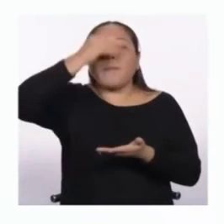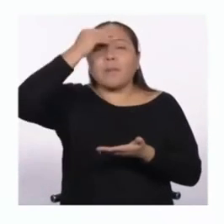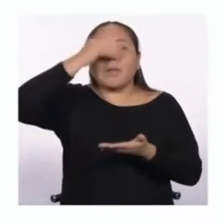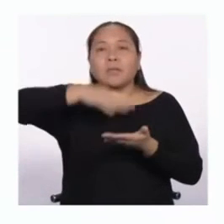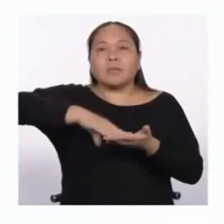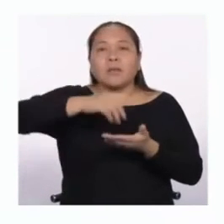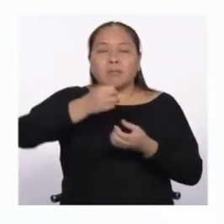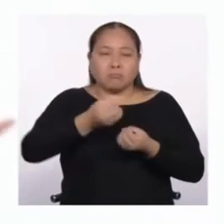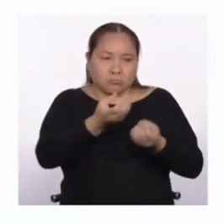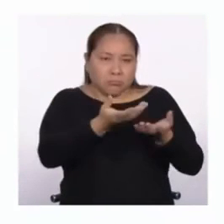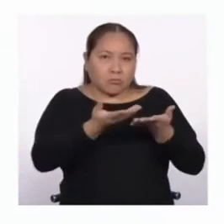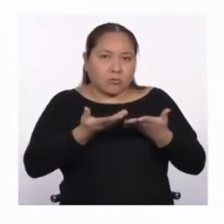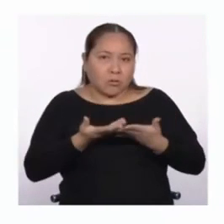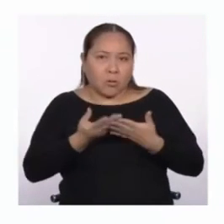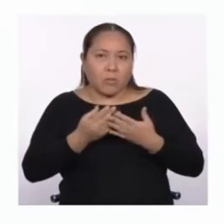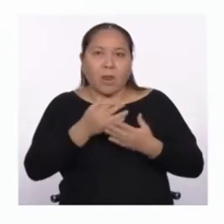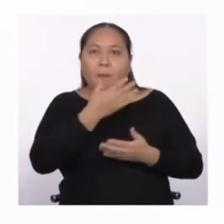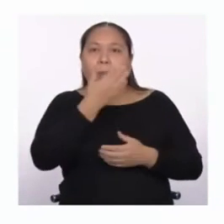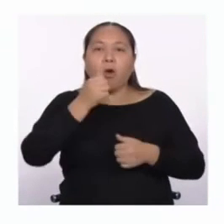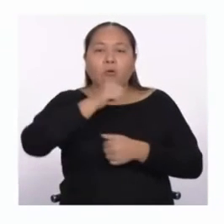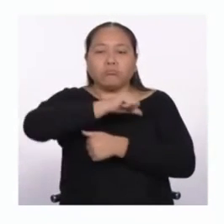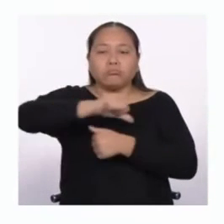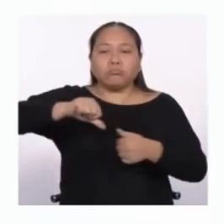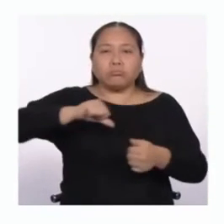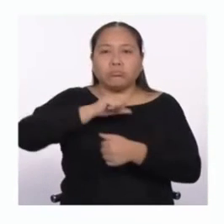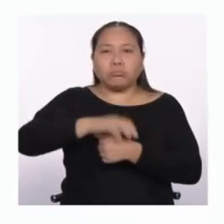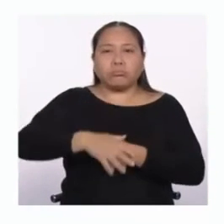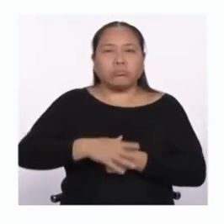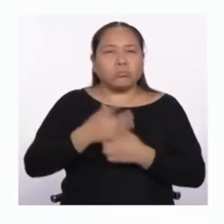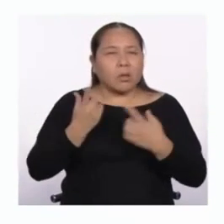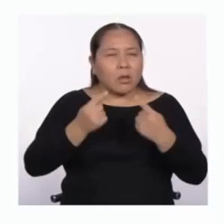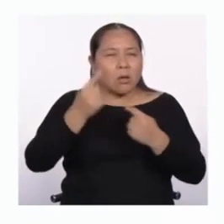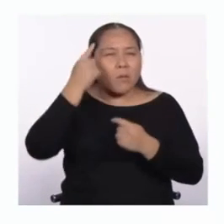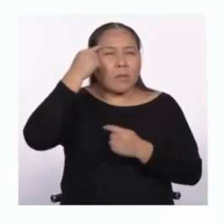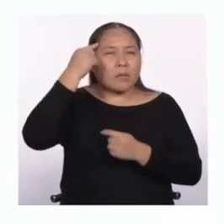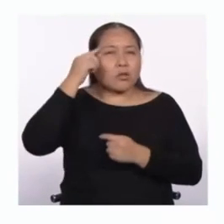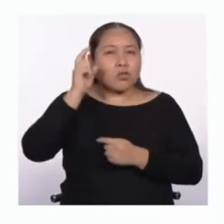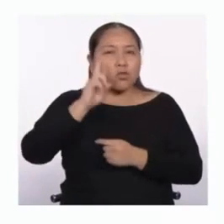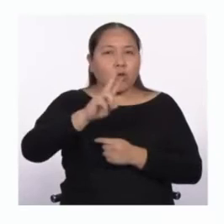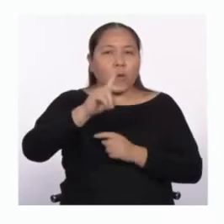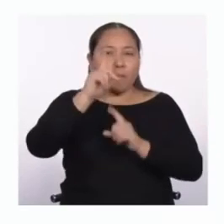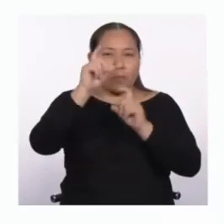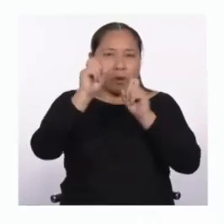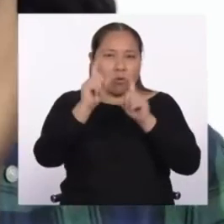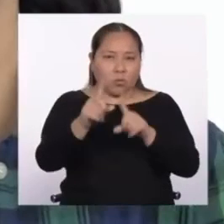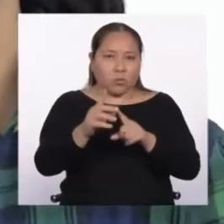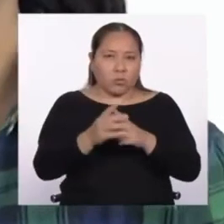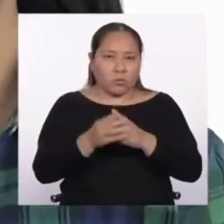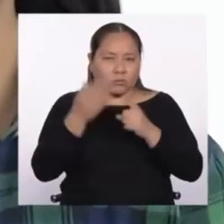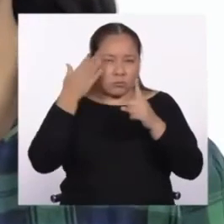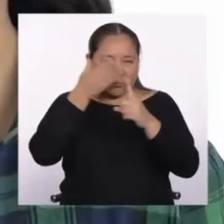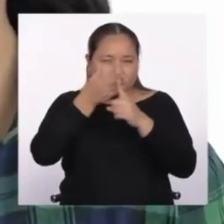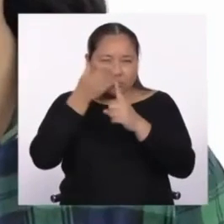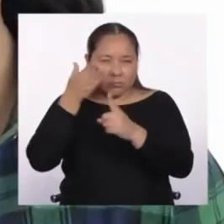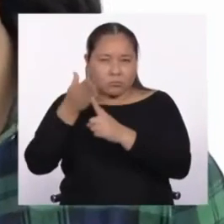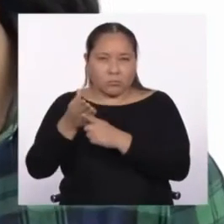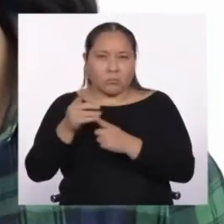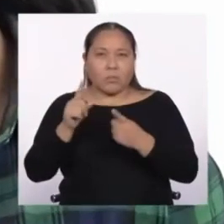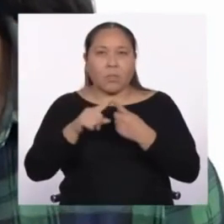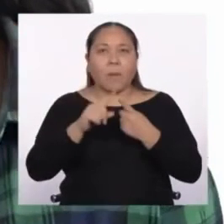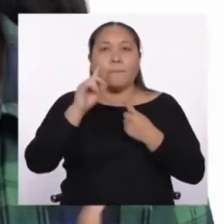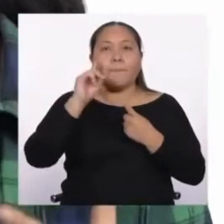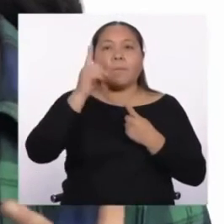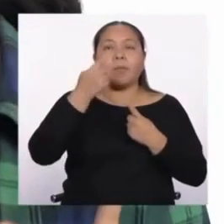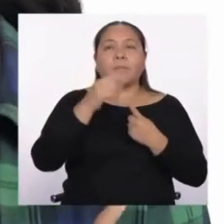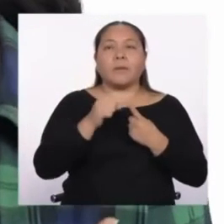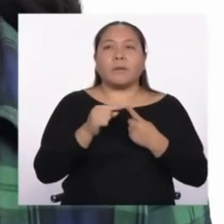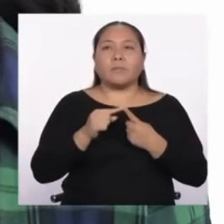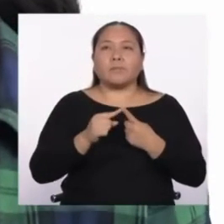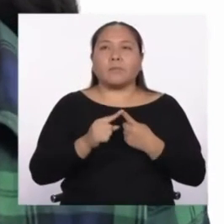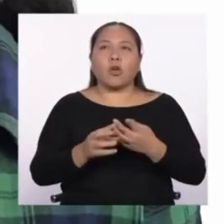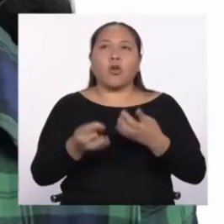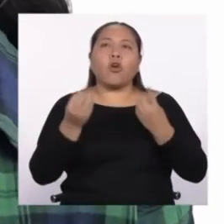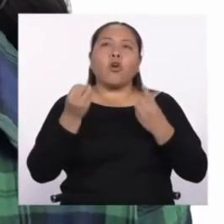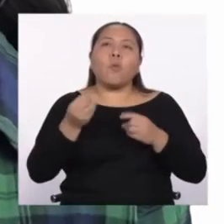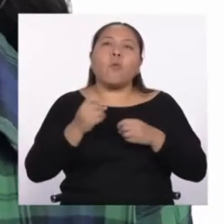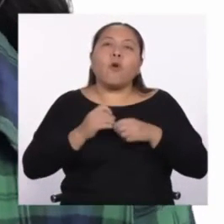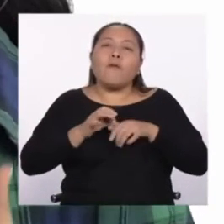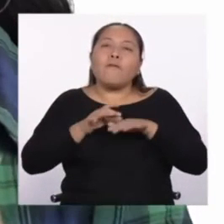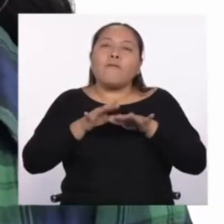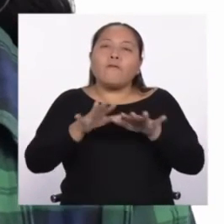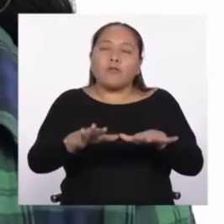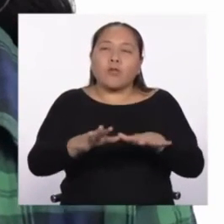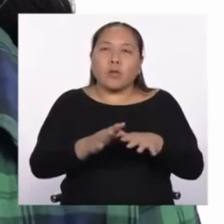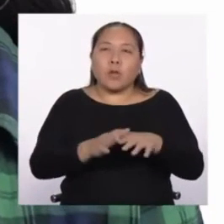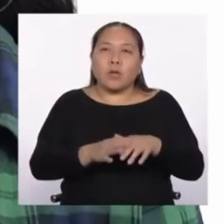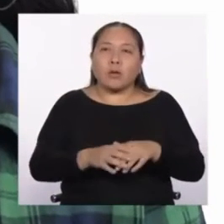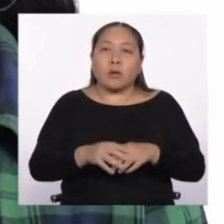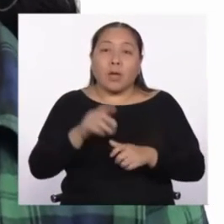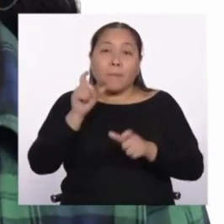lograr una convivencia mejor? Tratemos de pensar en 2 preguntas específicas. Primera pregunta, ¿cómo influyeron los